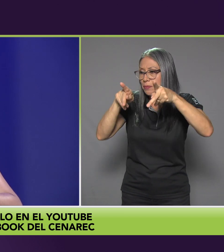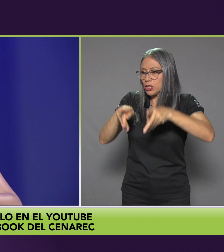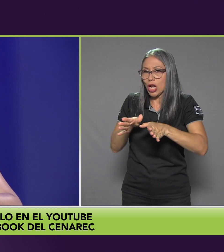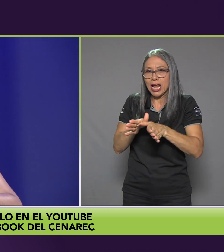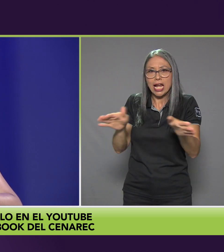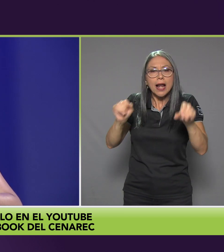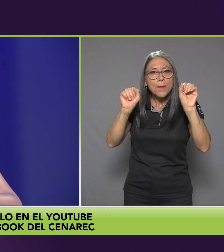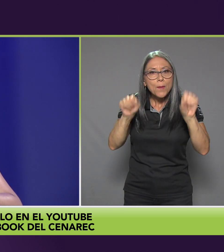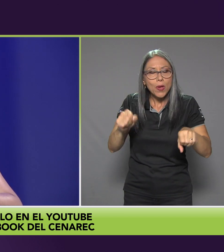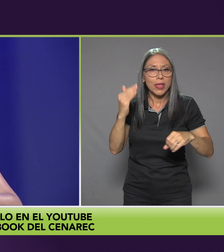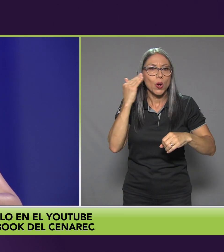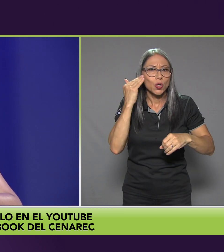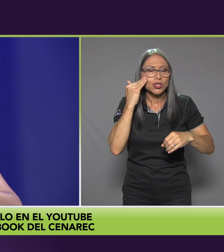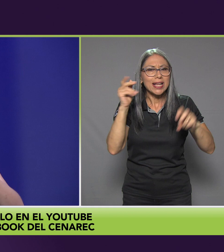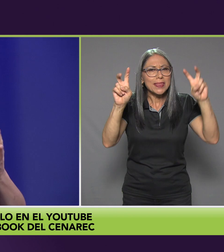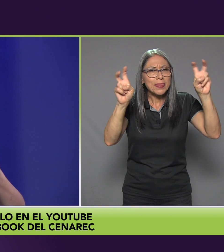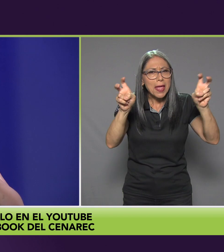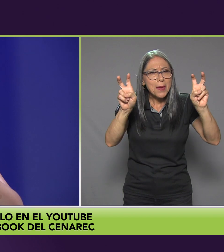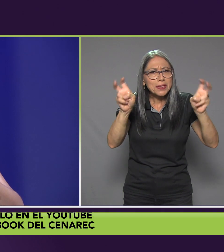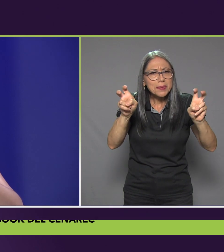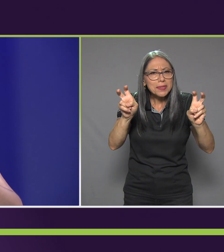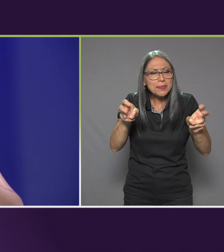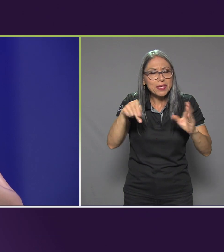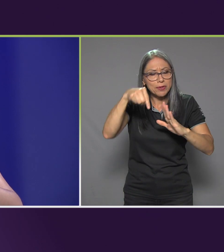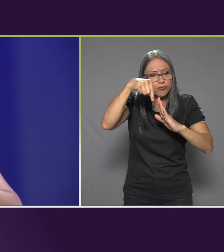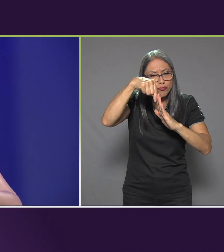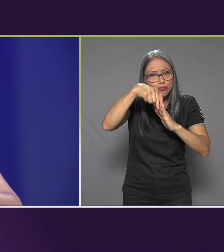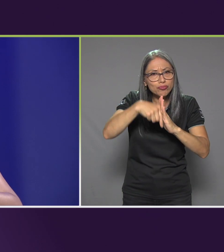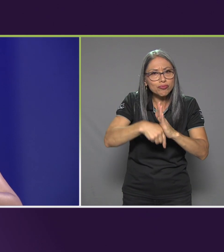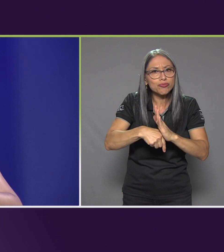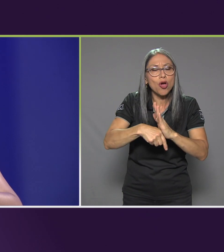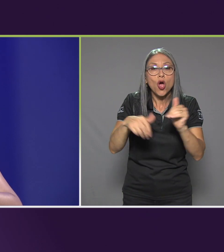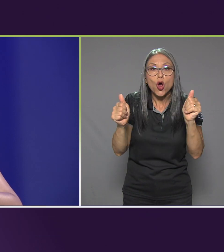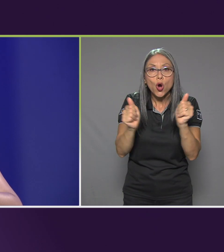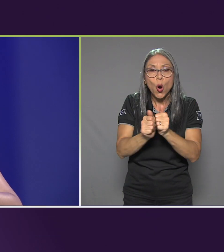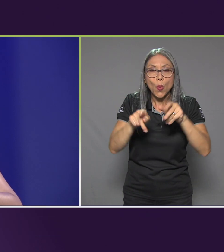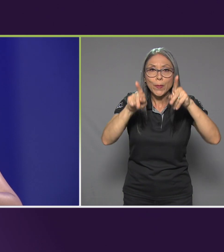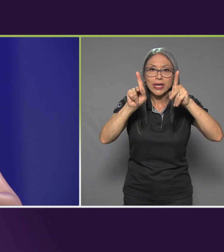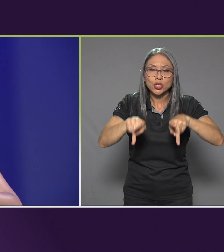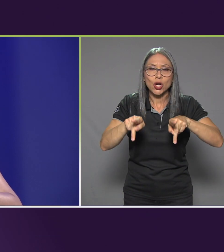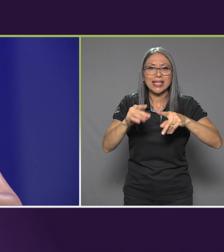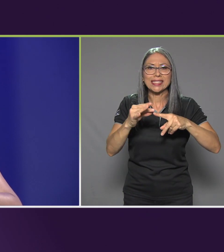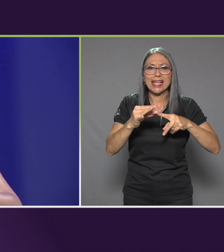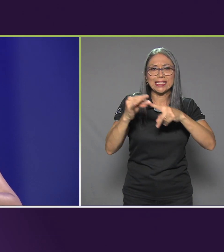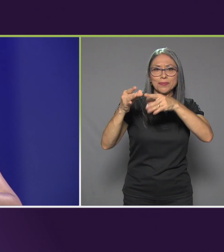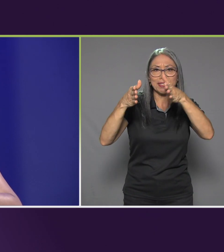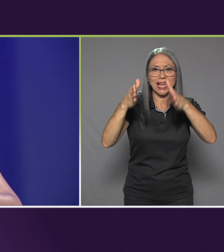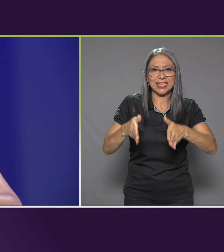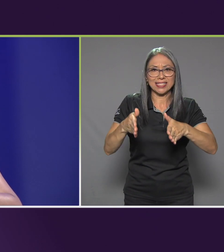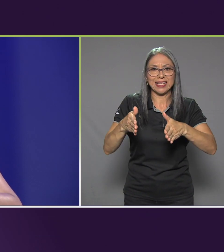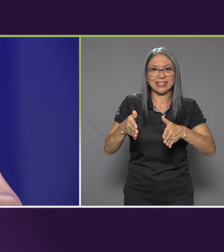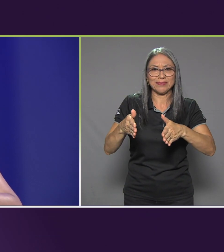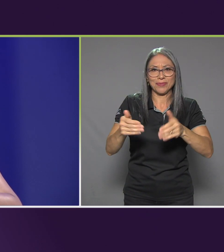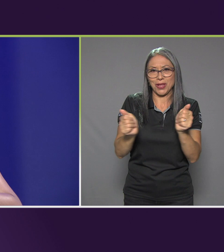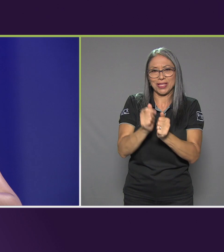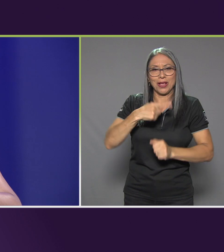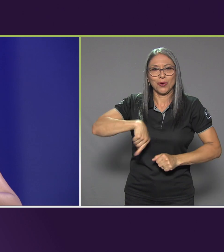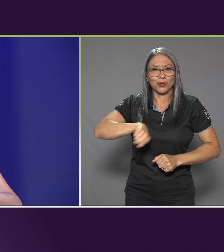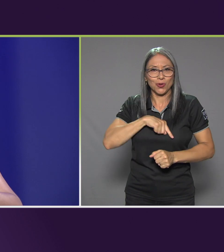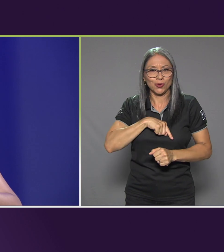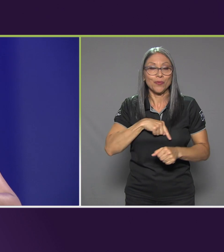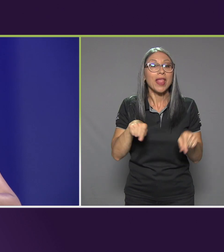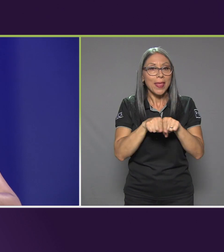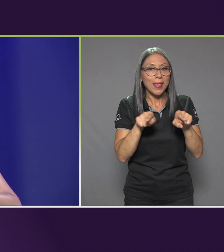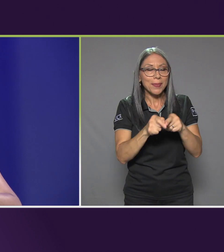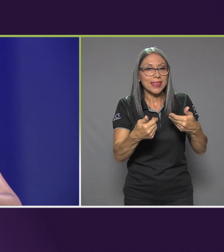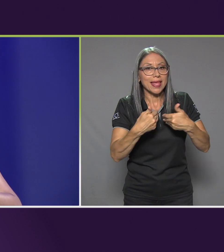la oportunidad de conocer estas temáticas más de cerca, ¿verdad?, con las personas especialistas que nos acompañan cada semana.